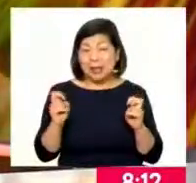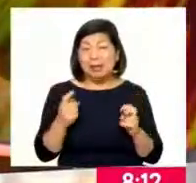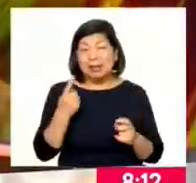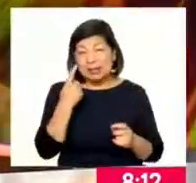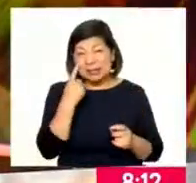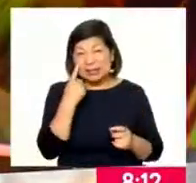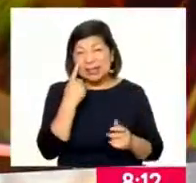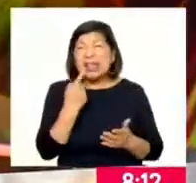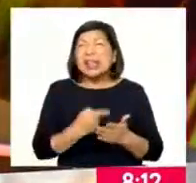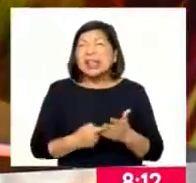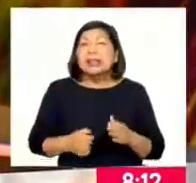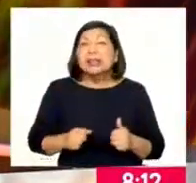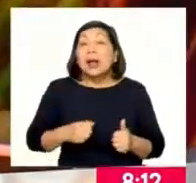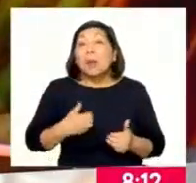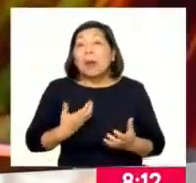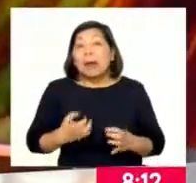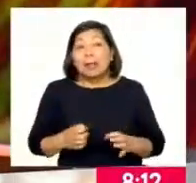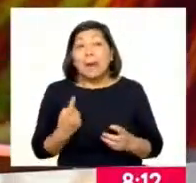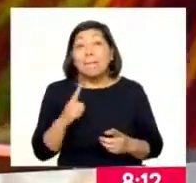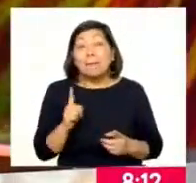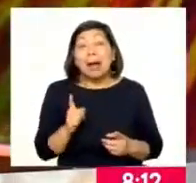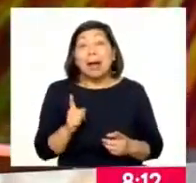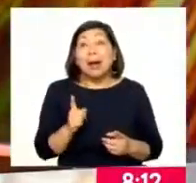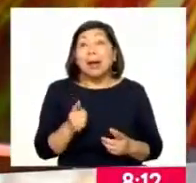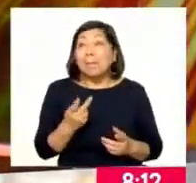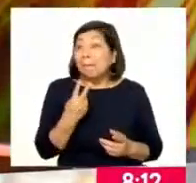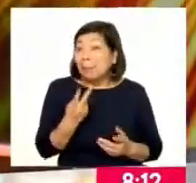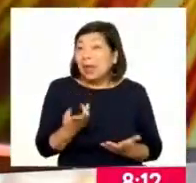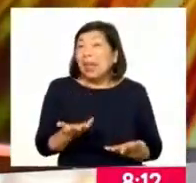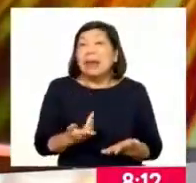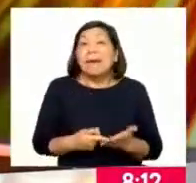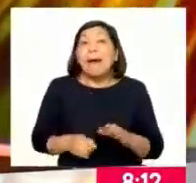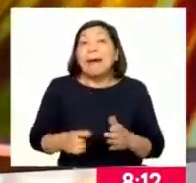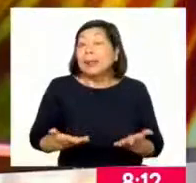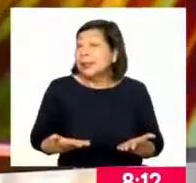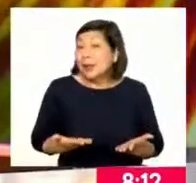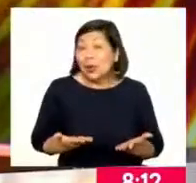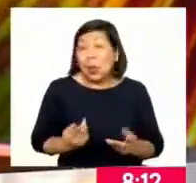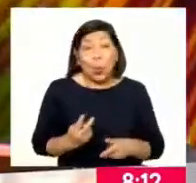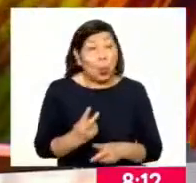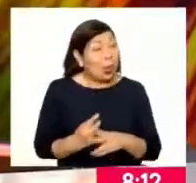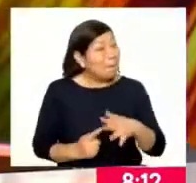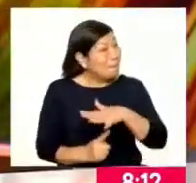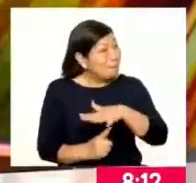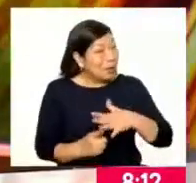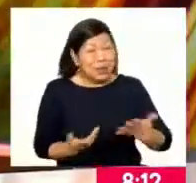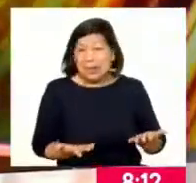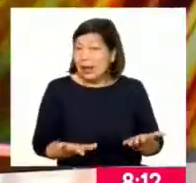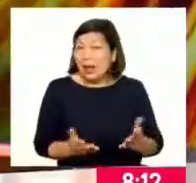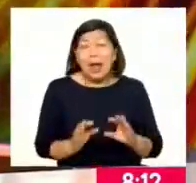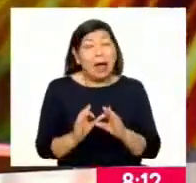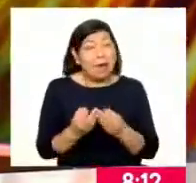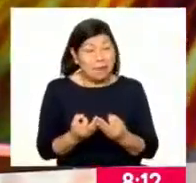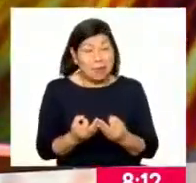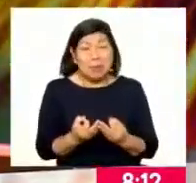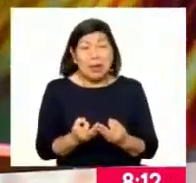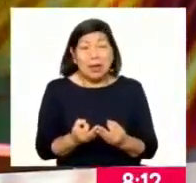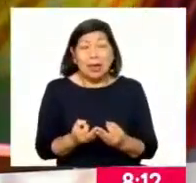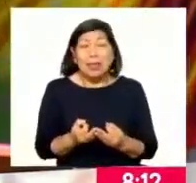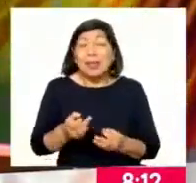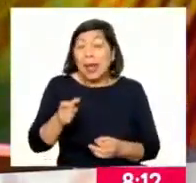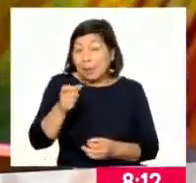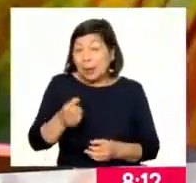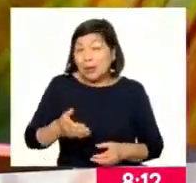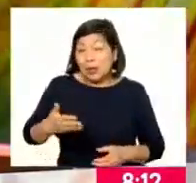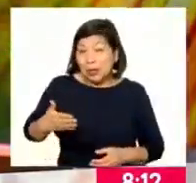conocer qué se ha podido hacer para subsanar los daños, no solo al medio ambiente, sino también a las familias afectadas.